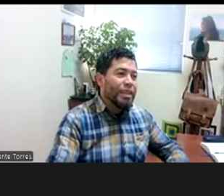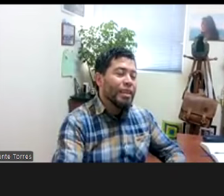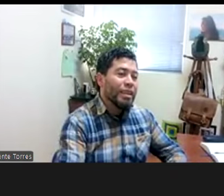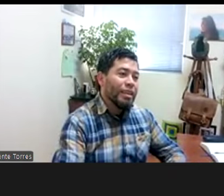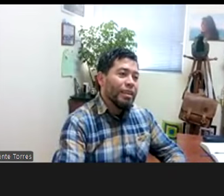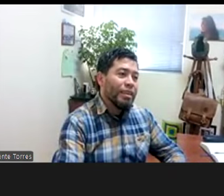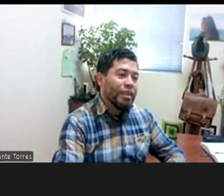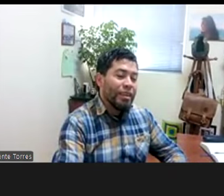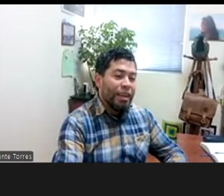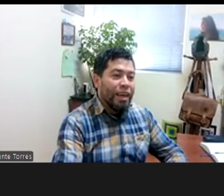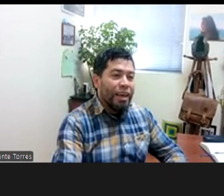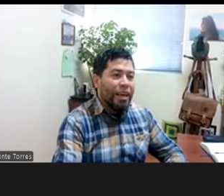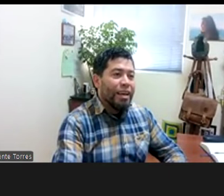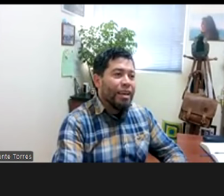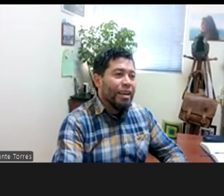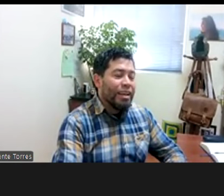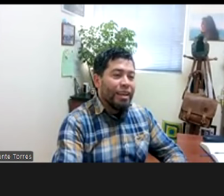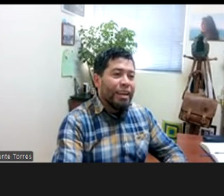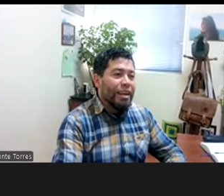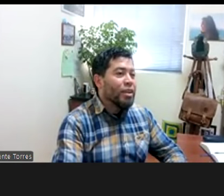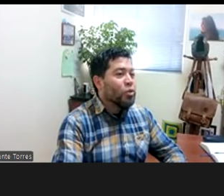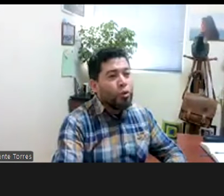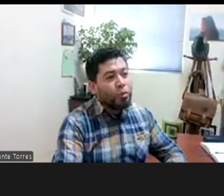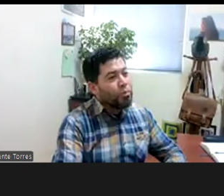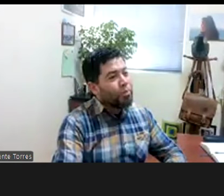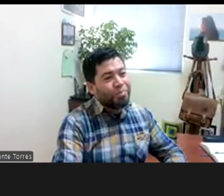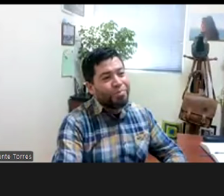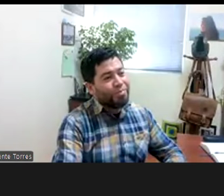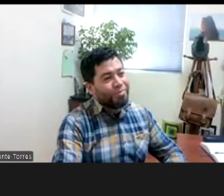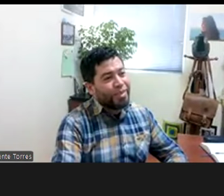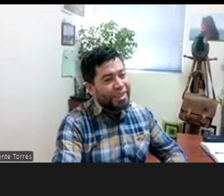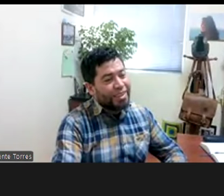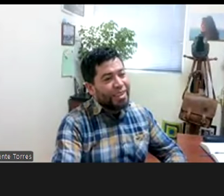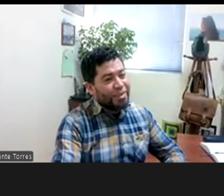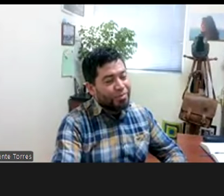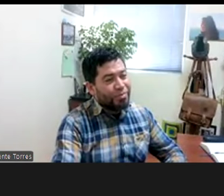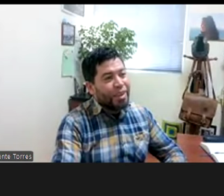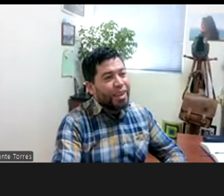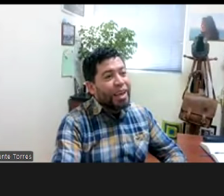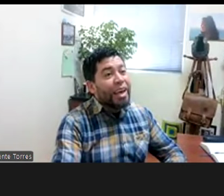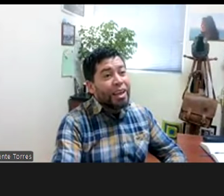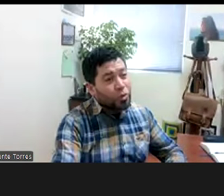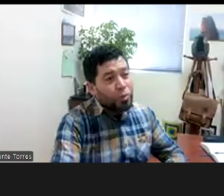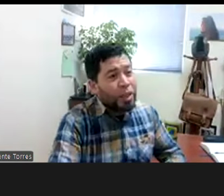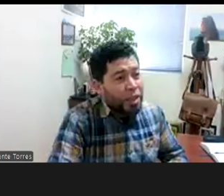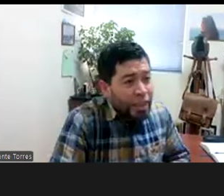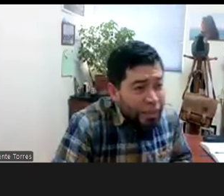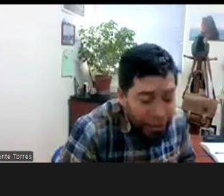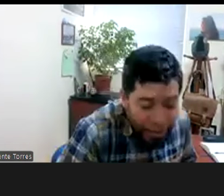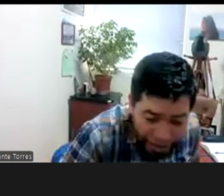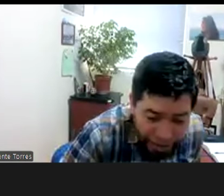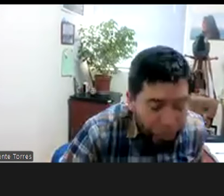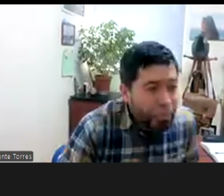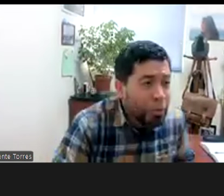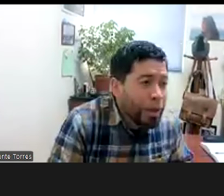primero migración y luego proliferación. ¿Y cómo Es eso se conduce al desarrollo del cáncer? Es súper